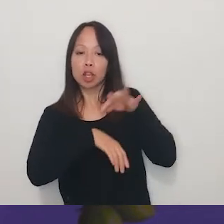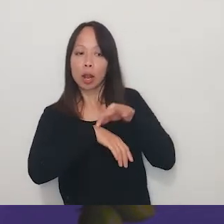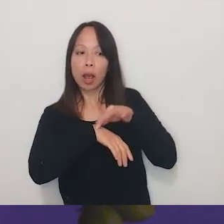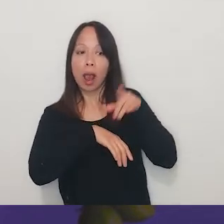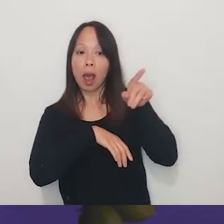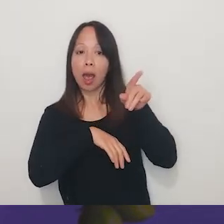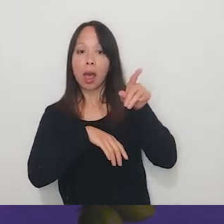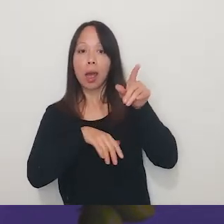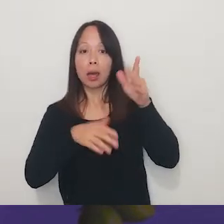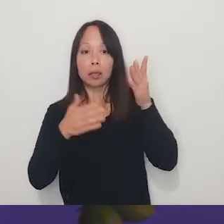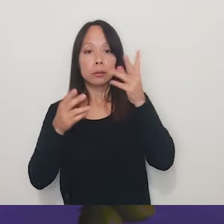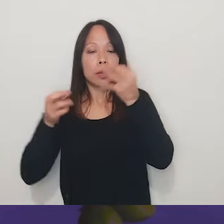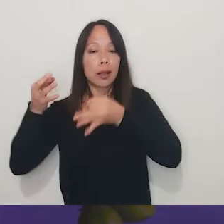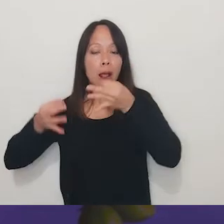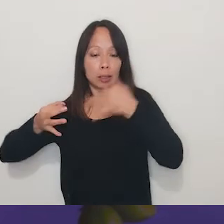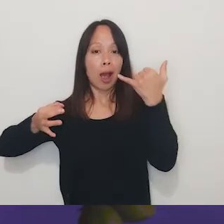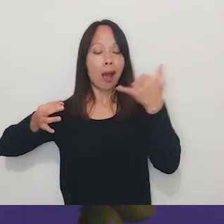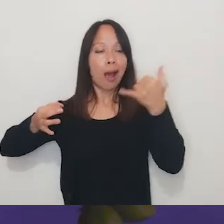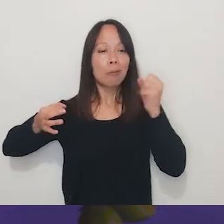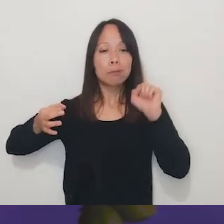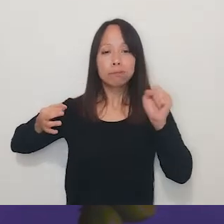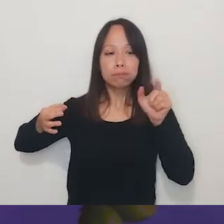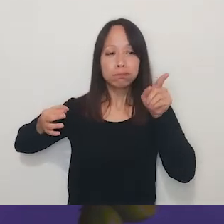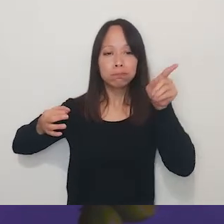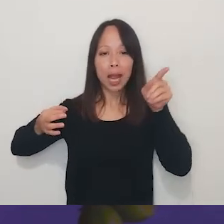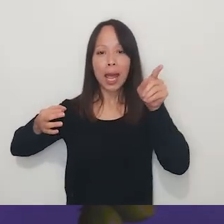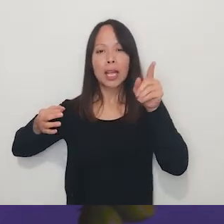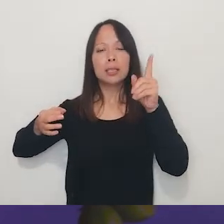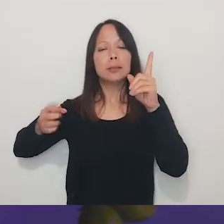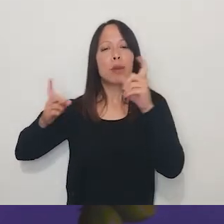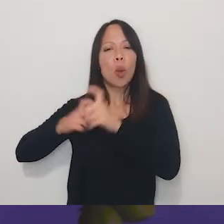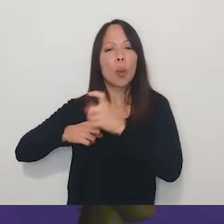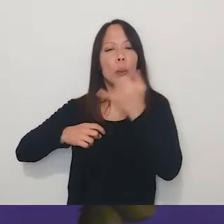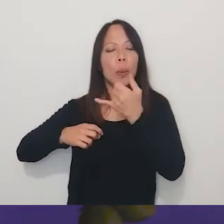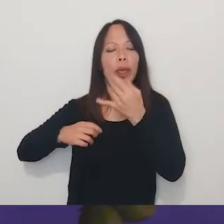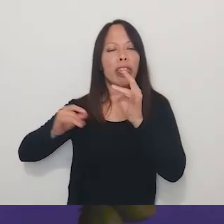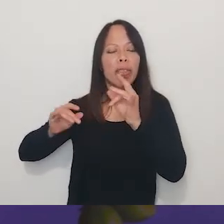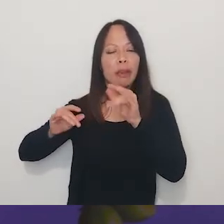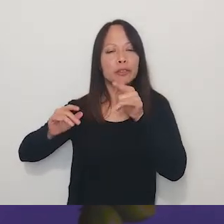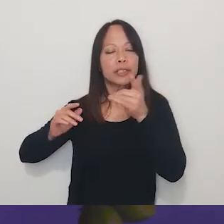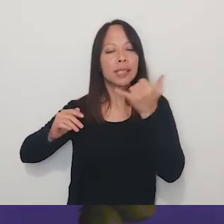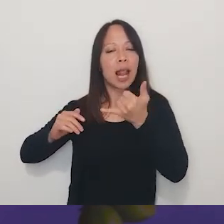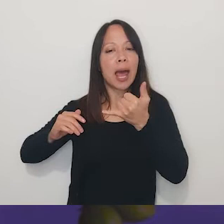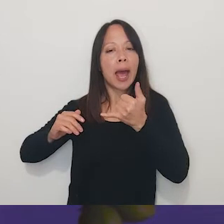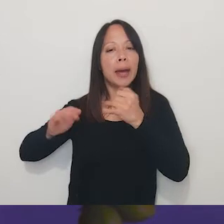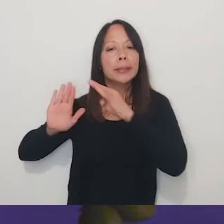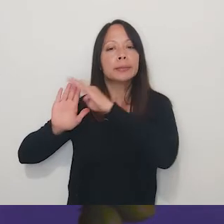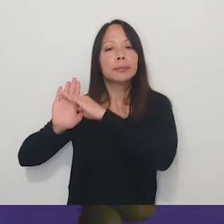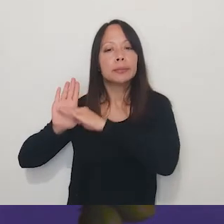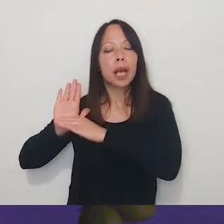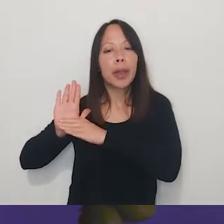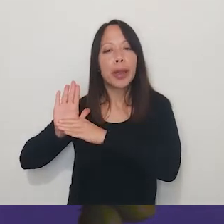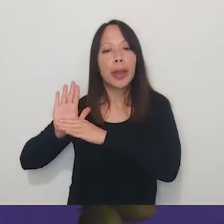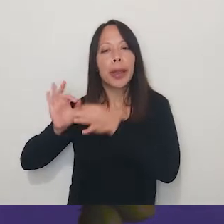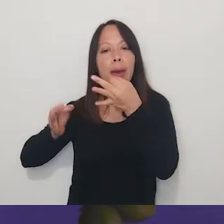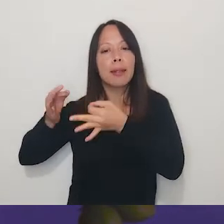ya estudiados, sin diagnóstico o muy complejos, cuando uno no sabe cómo estudiarlos, y hacer toda una